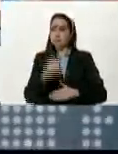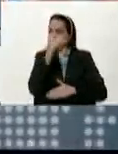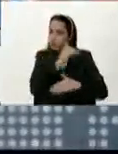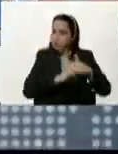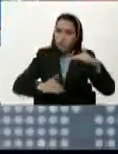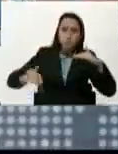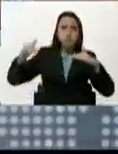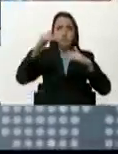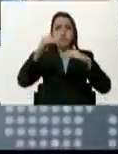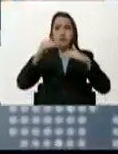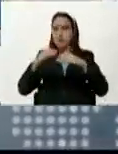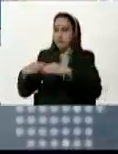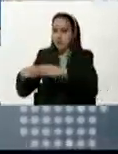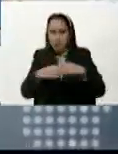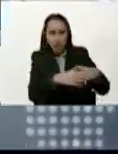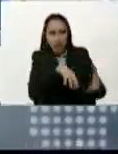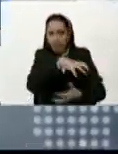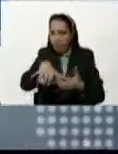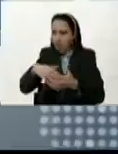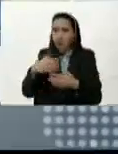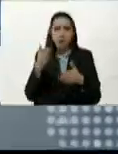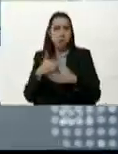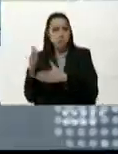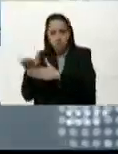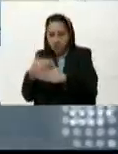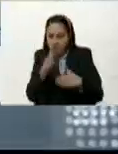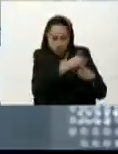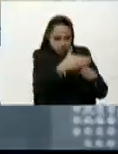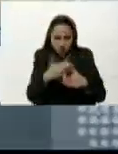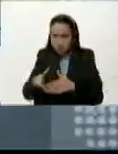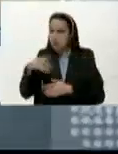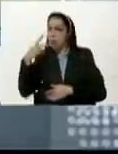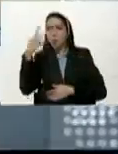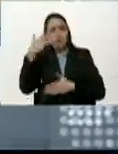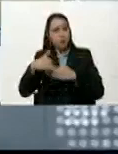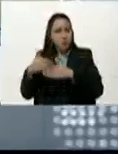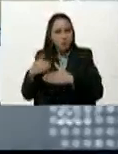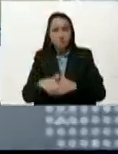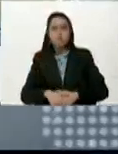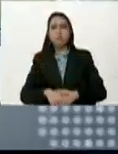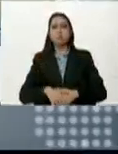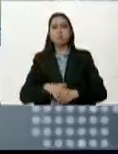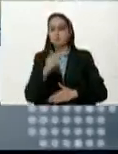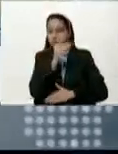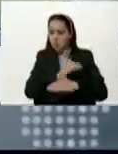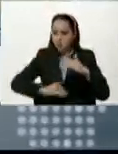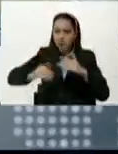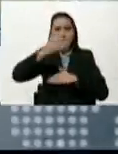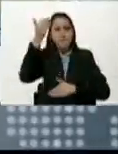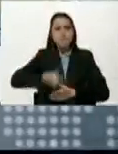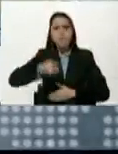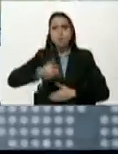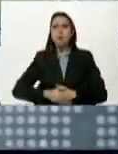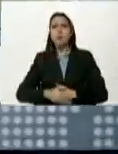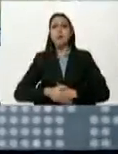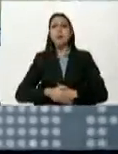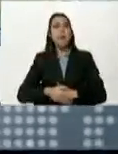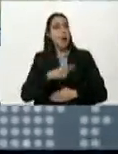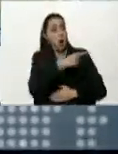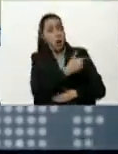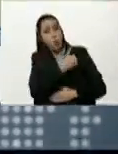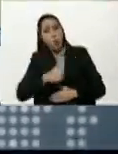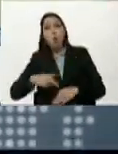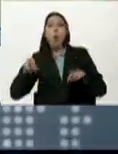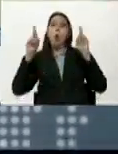de cualquier diferencia personal ideológica política partidista ojalá algún día y bando que lo entienda